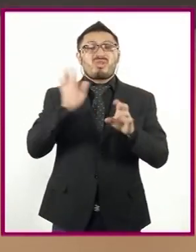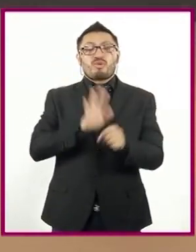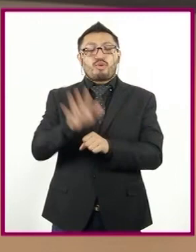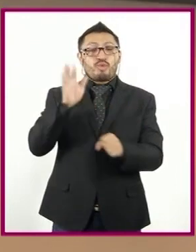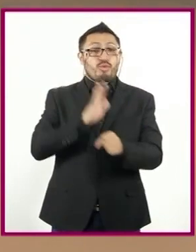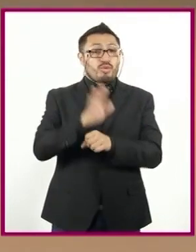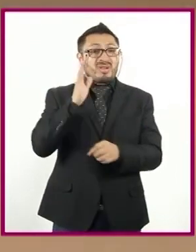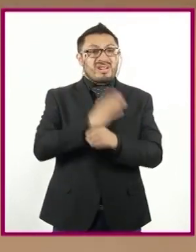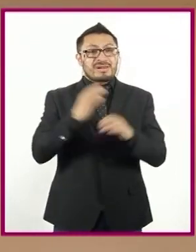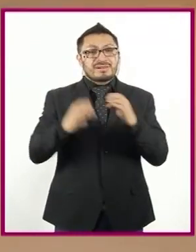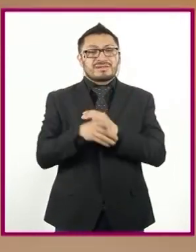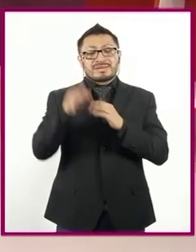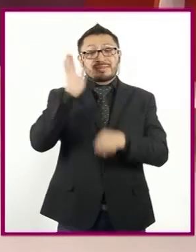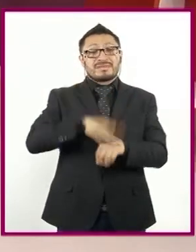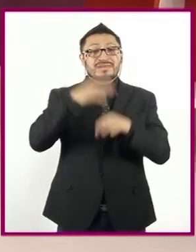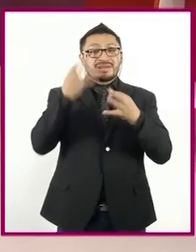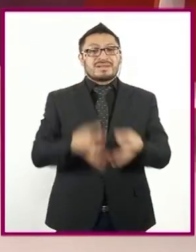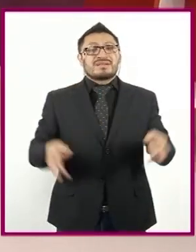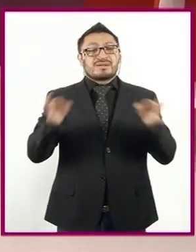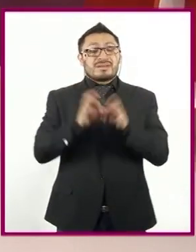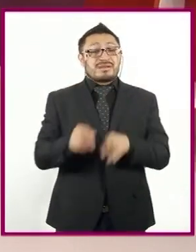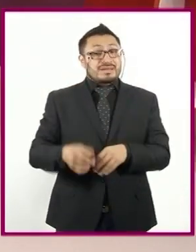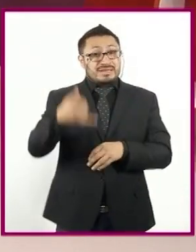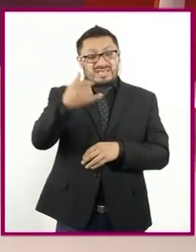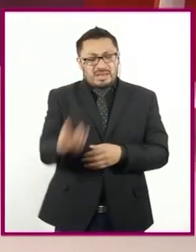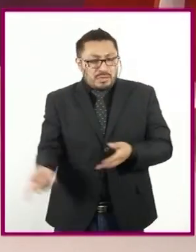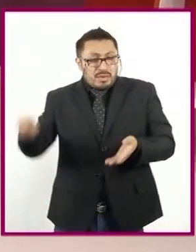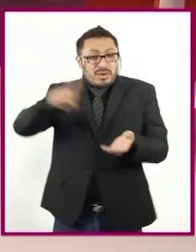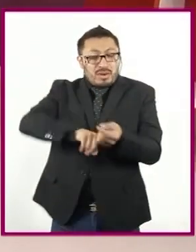significan y puedan estar dentro de él.